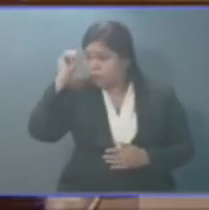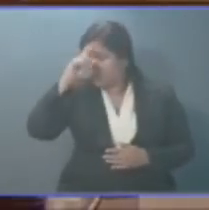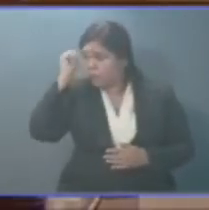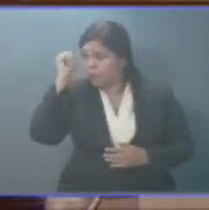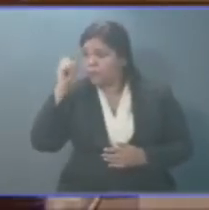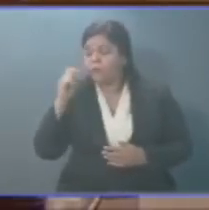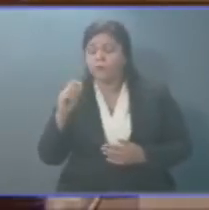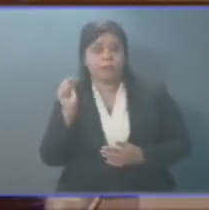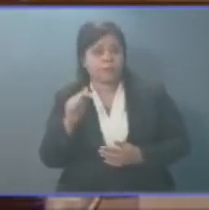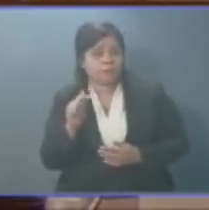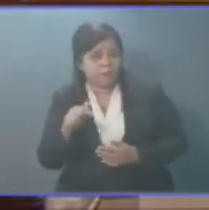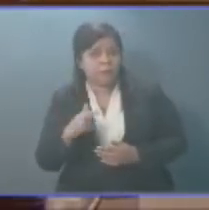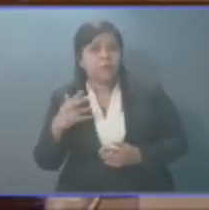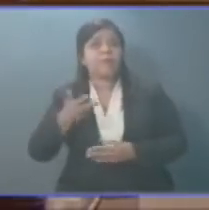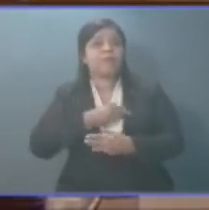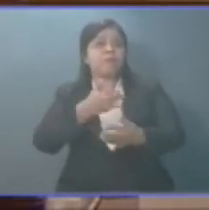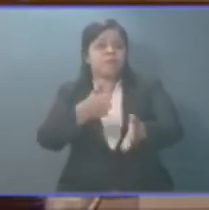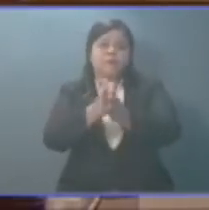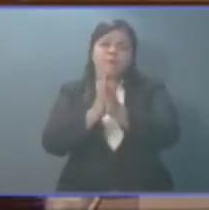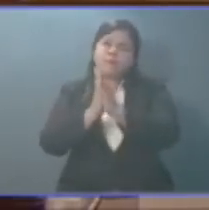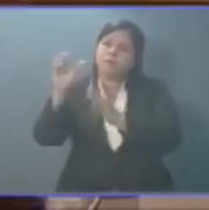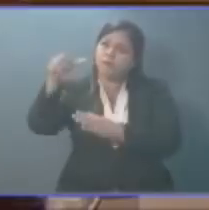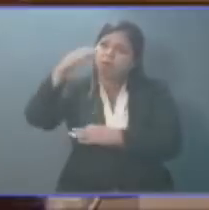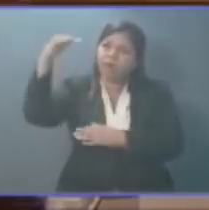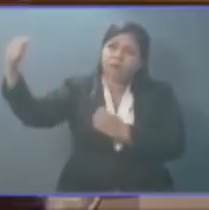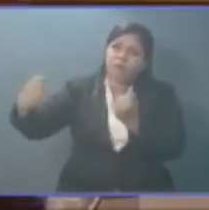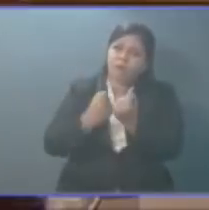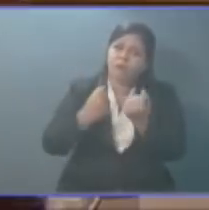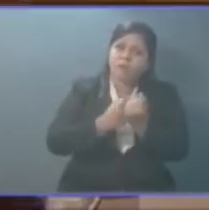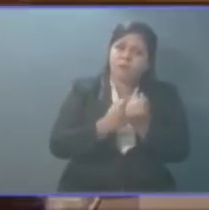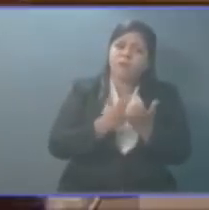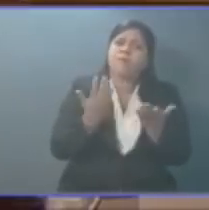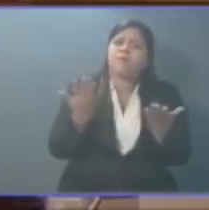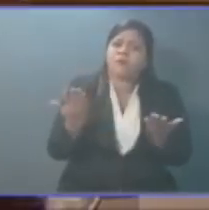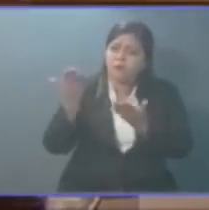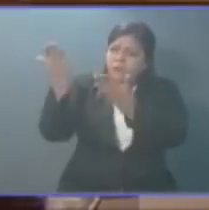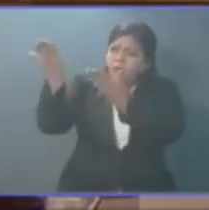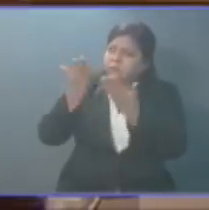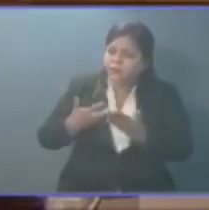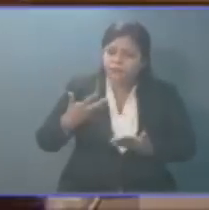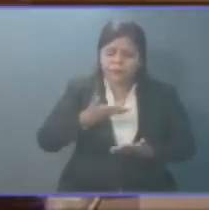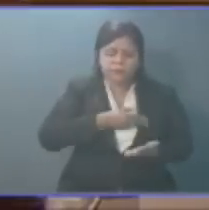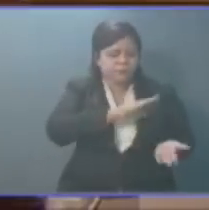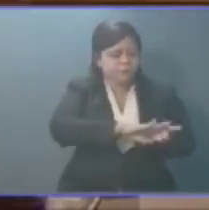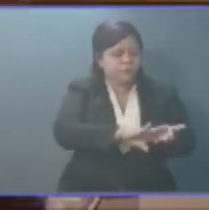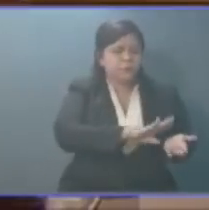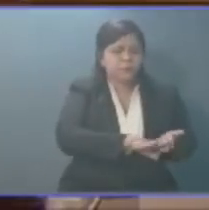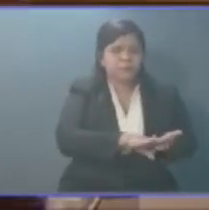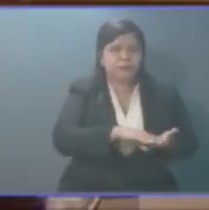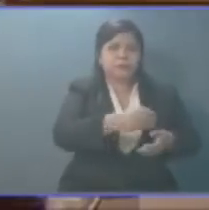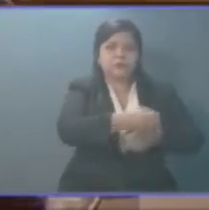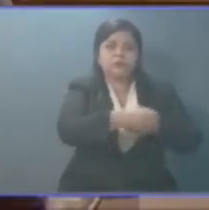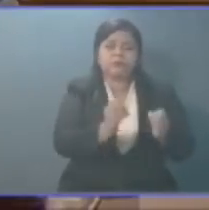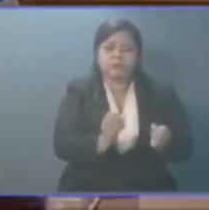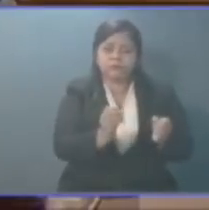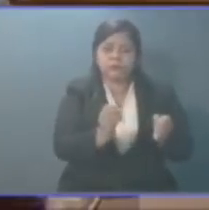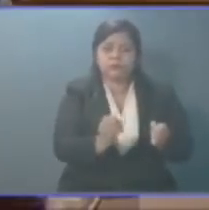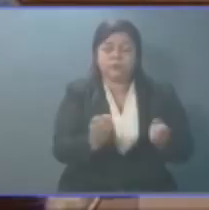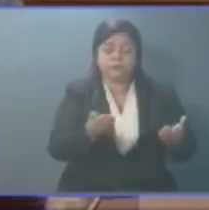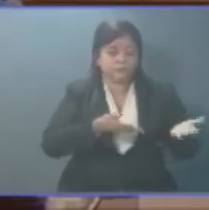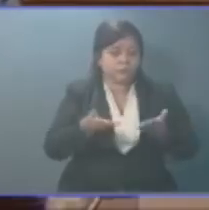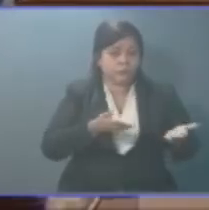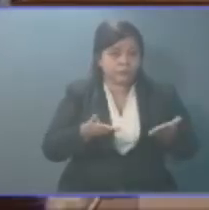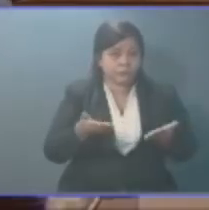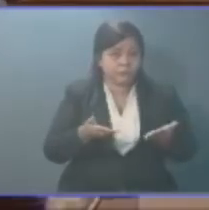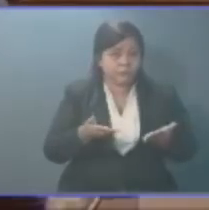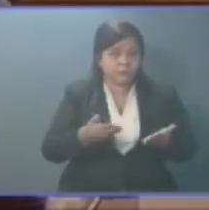tal grado que estamos pidiendo cooperación internacional para que nos ayuden a financiar la unidad del mercado laboral y